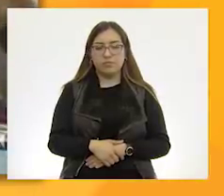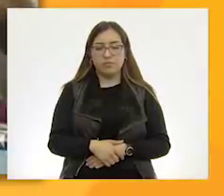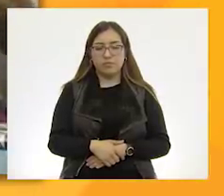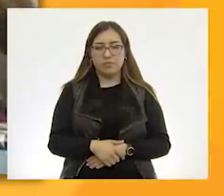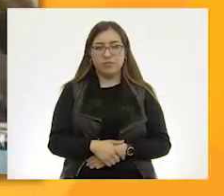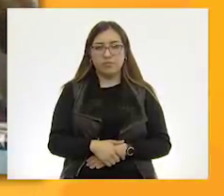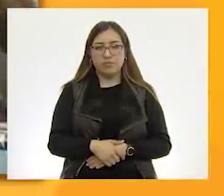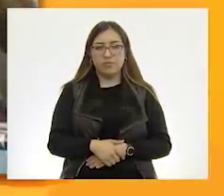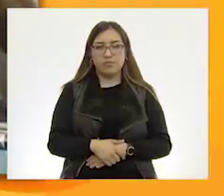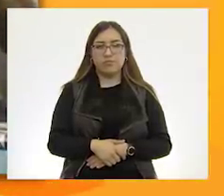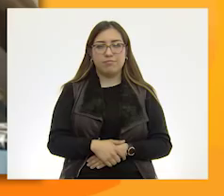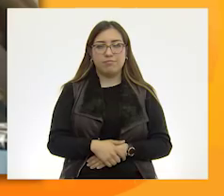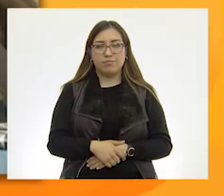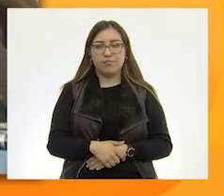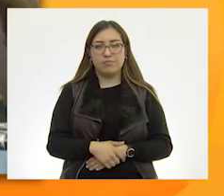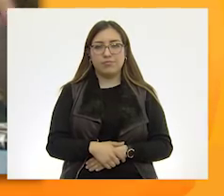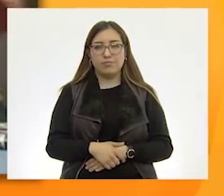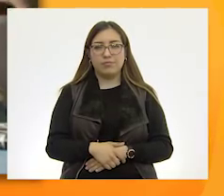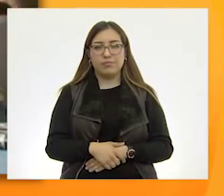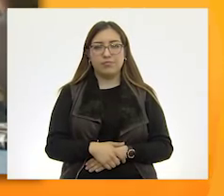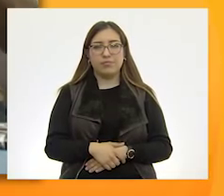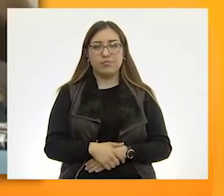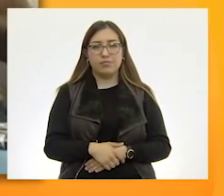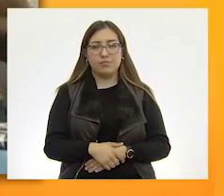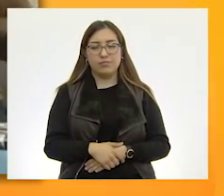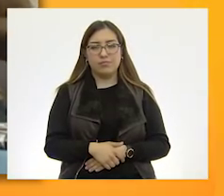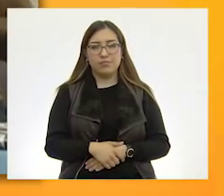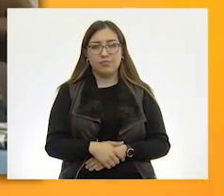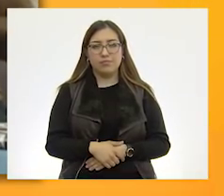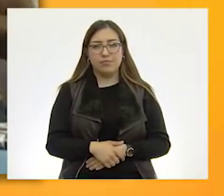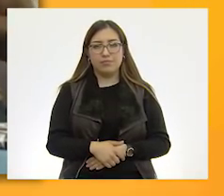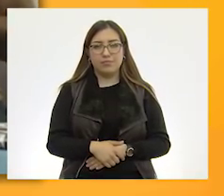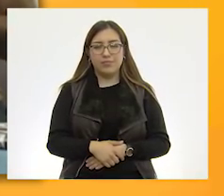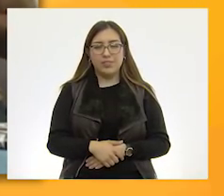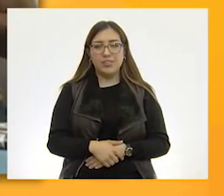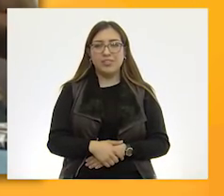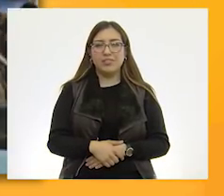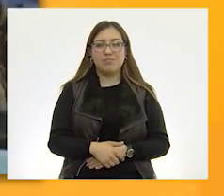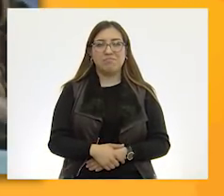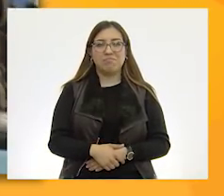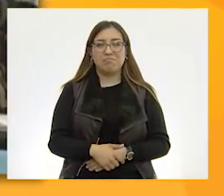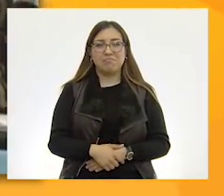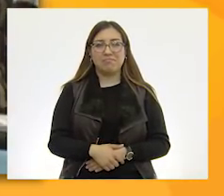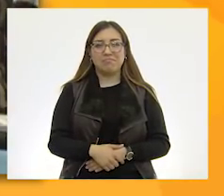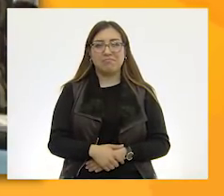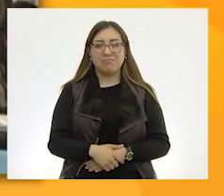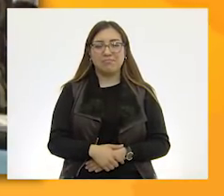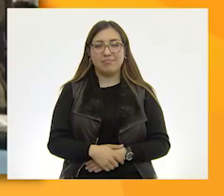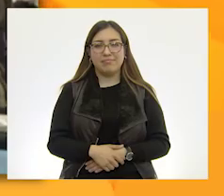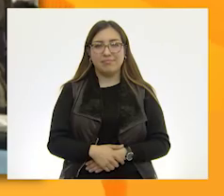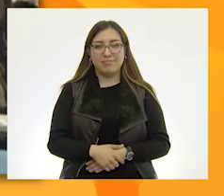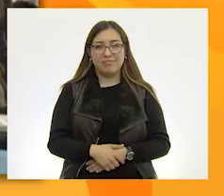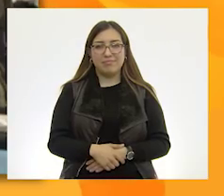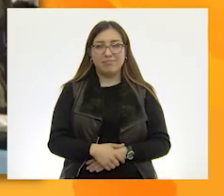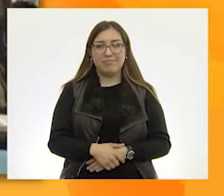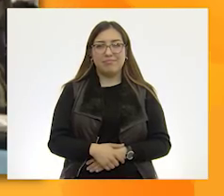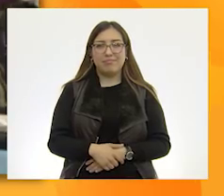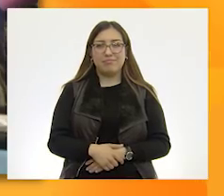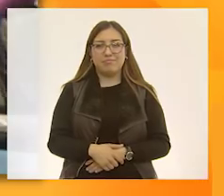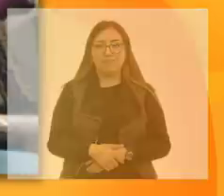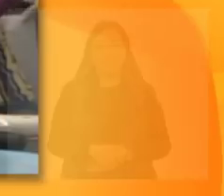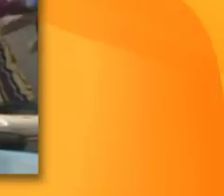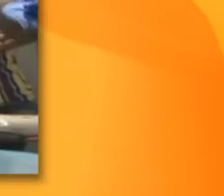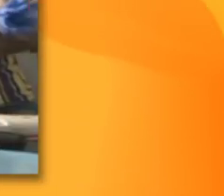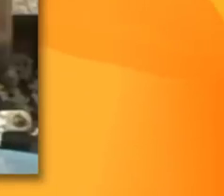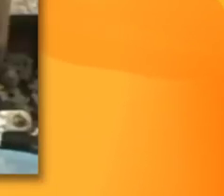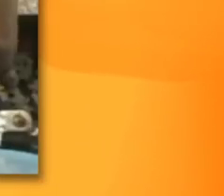Listo. Hizo fuerte. ¿Ah? Sí. Cabello. Ya tenemos cabello. Ojo, botones, nariz. Nariz. bebé debe usar zapato. Sí,